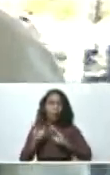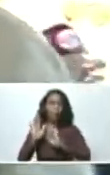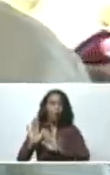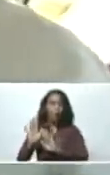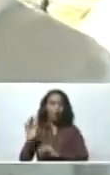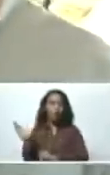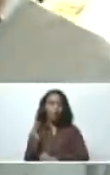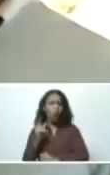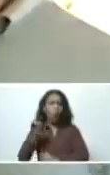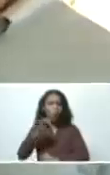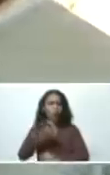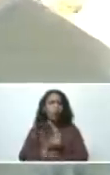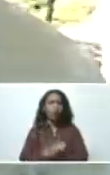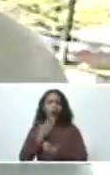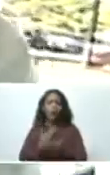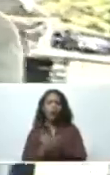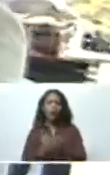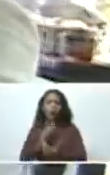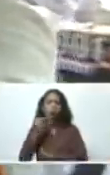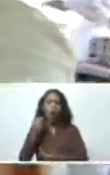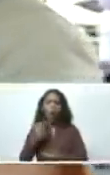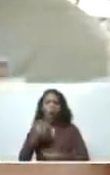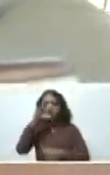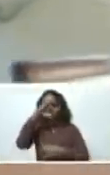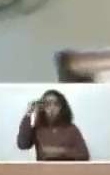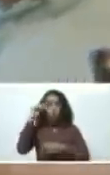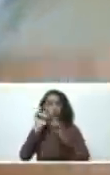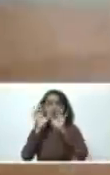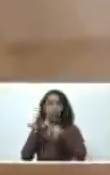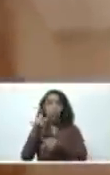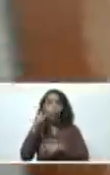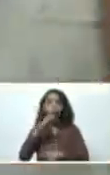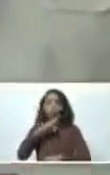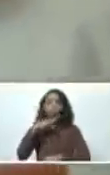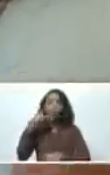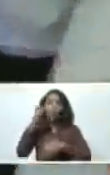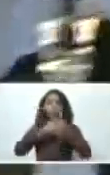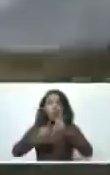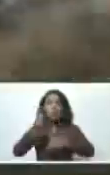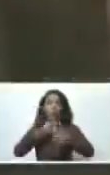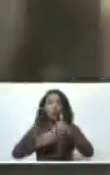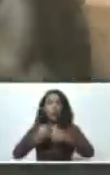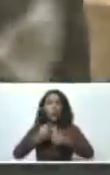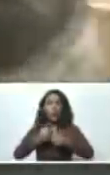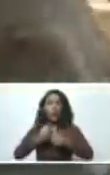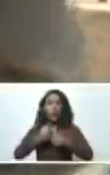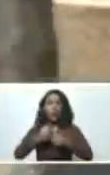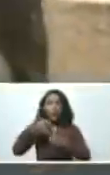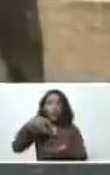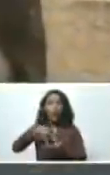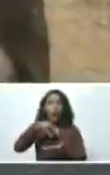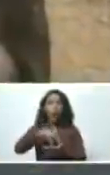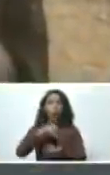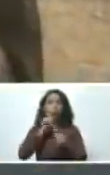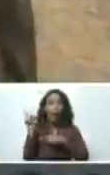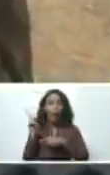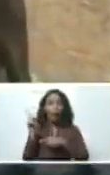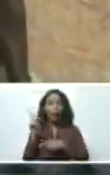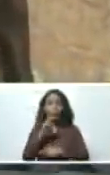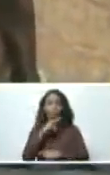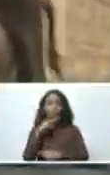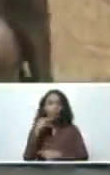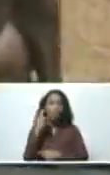vengo a buscar. Mire, gracias, muchachos. Que Dios los bendiga. Por aquí, mira, el dulce de leche de cabra. Esto es otra